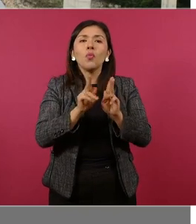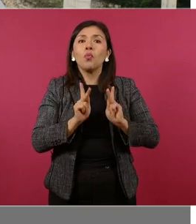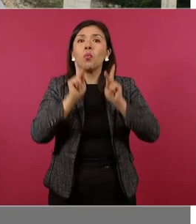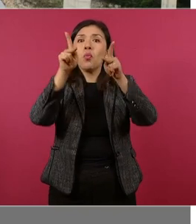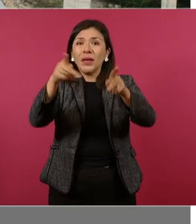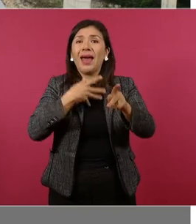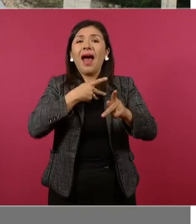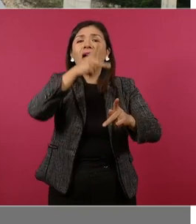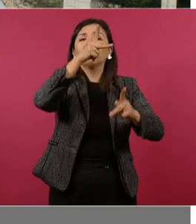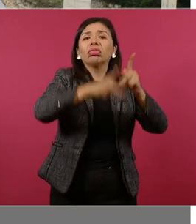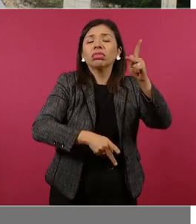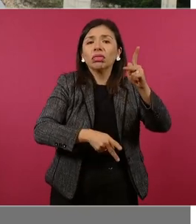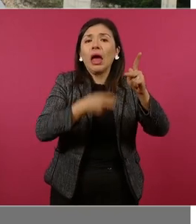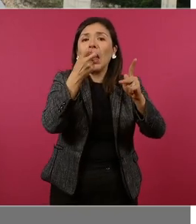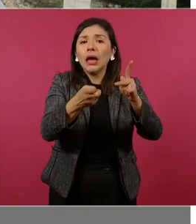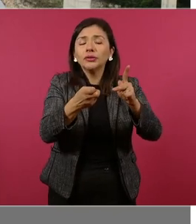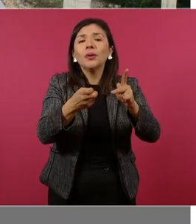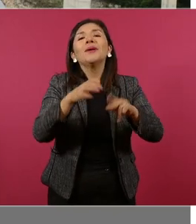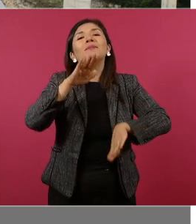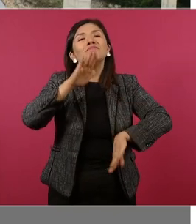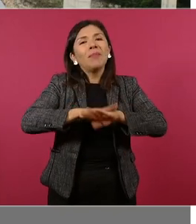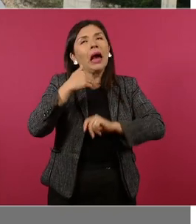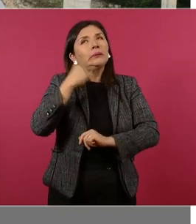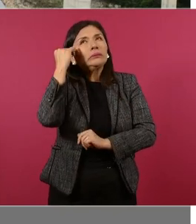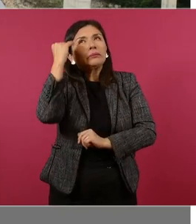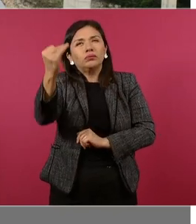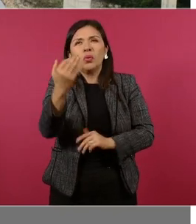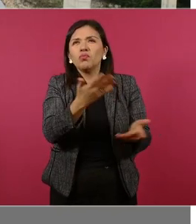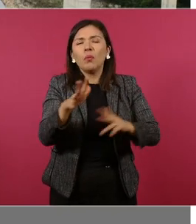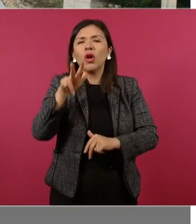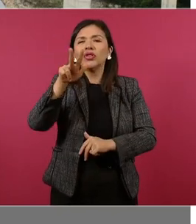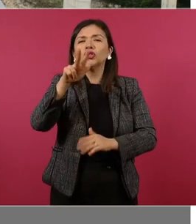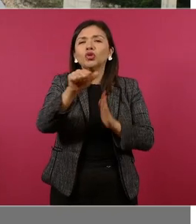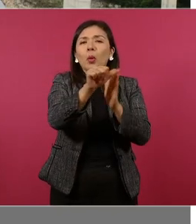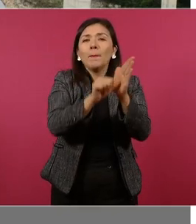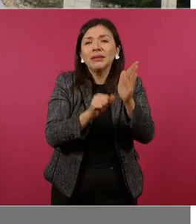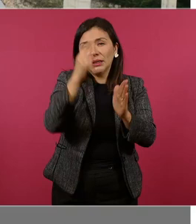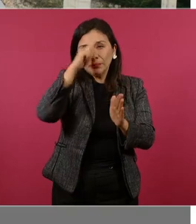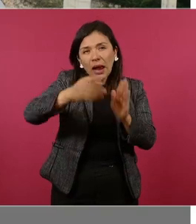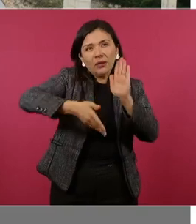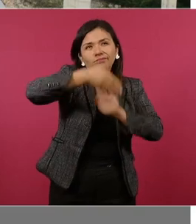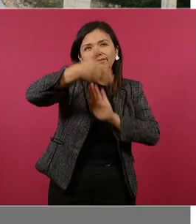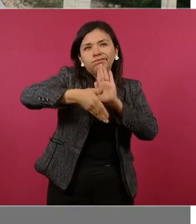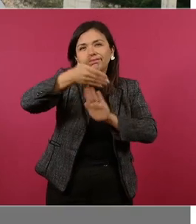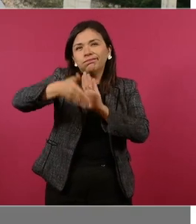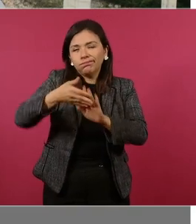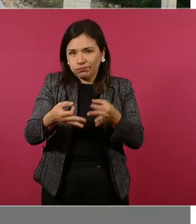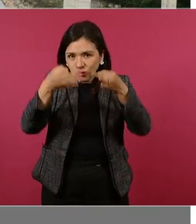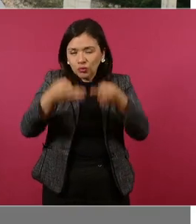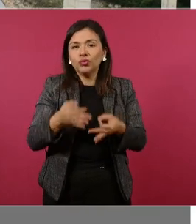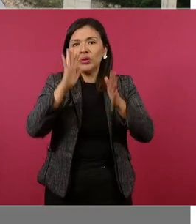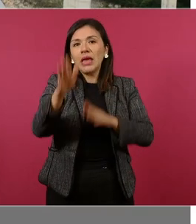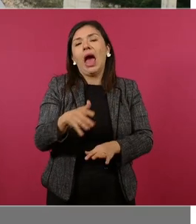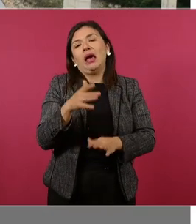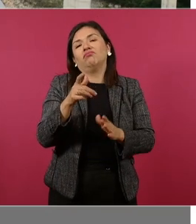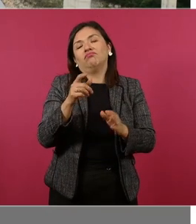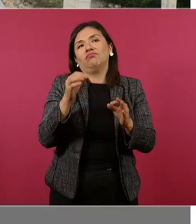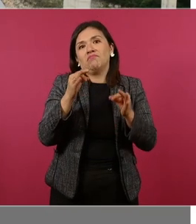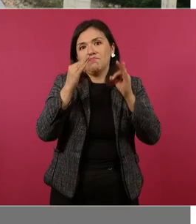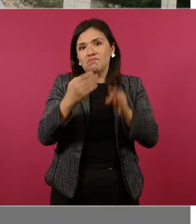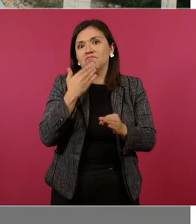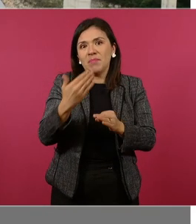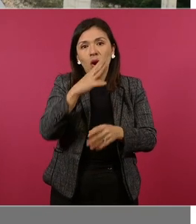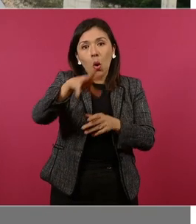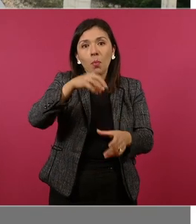puente y pues bueno tardamos unos 18 meses en poder construirlo y tenerlo listo hacia hacia